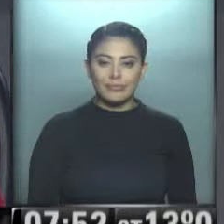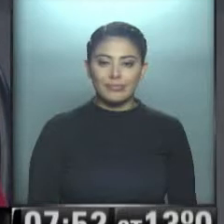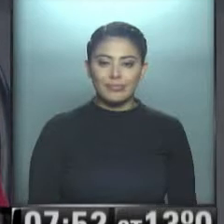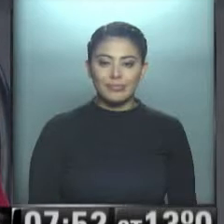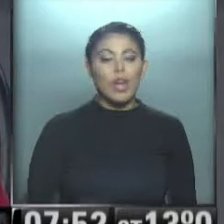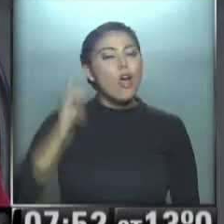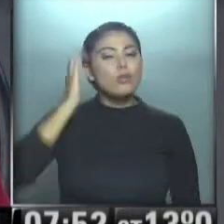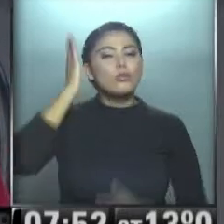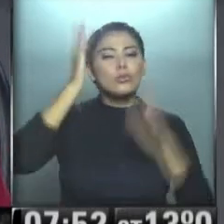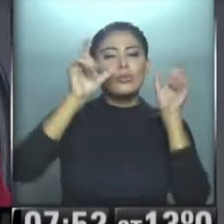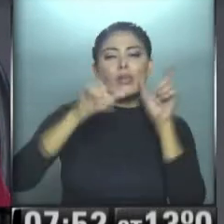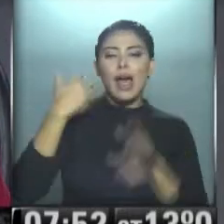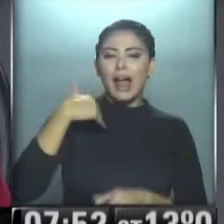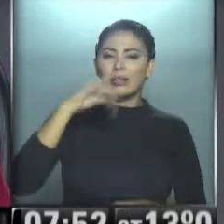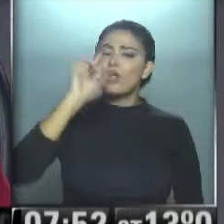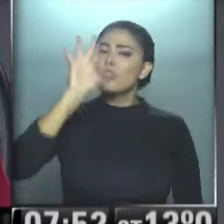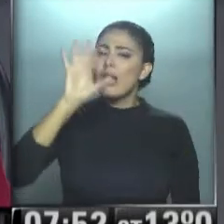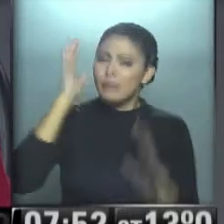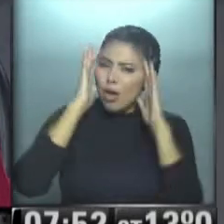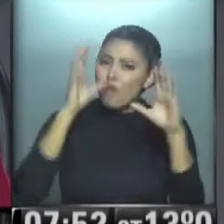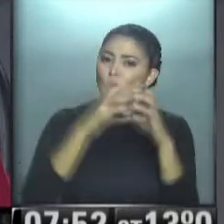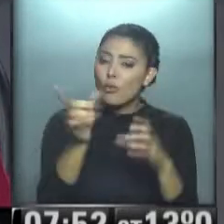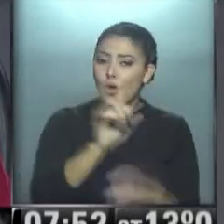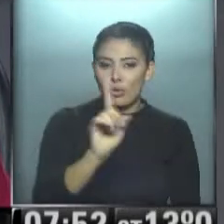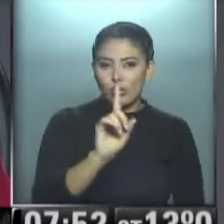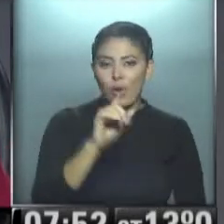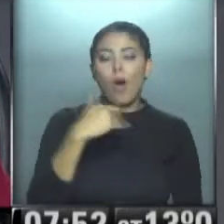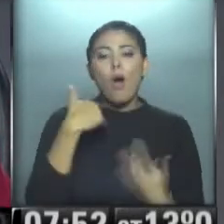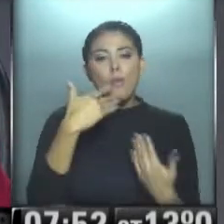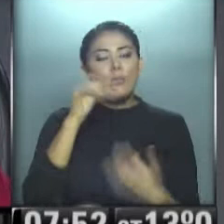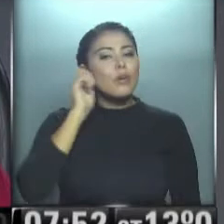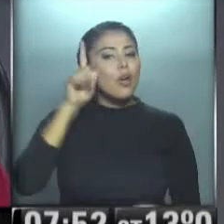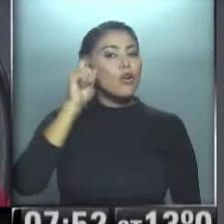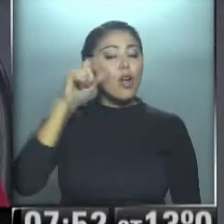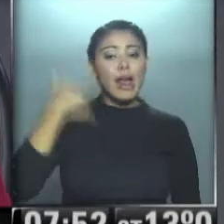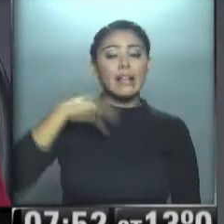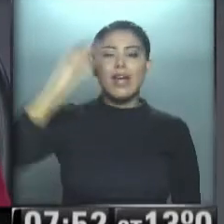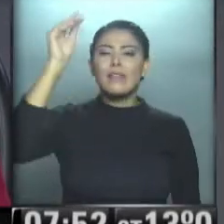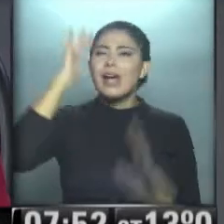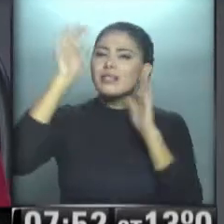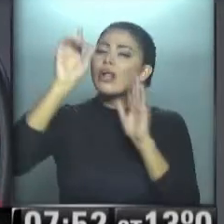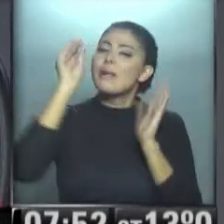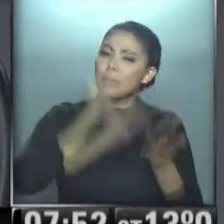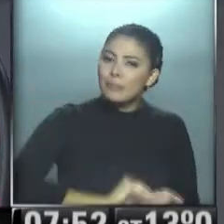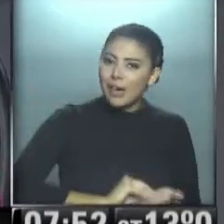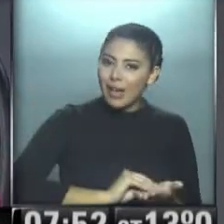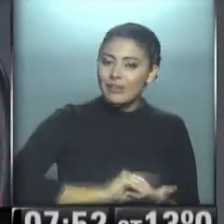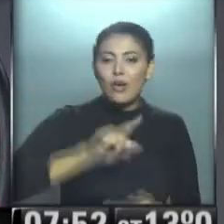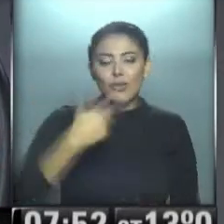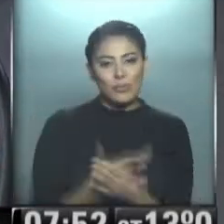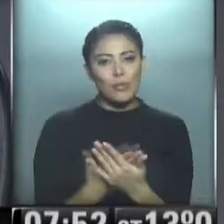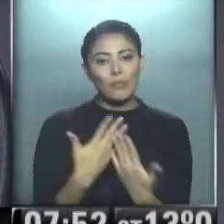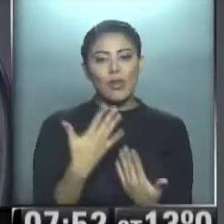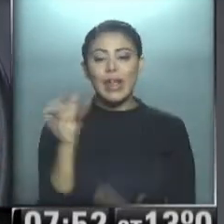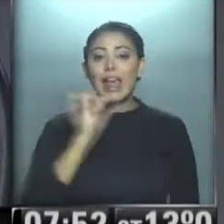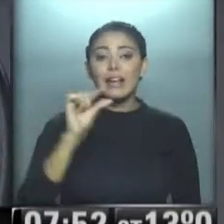estudios argentinos no se relacionan únicamente con el fútbol por estos días la posibilidad de los goles argentinos en brasil sino también con la alternativa de lograr un